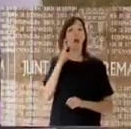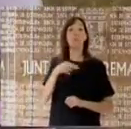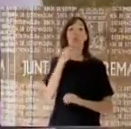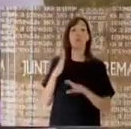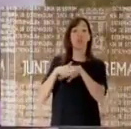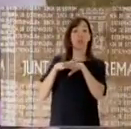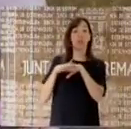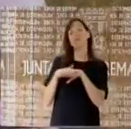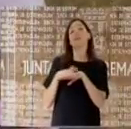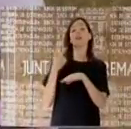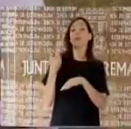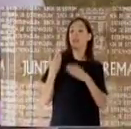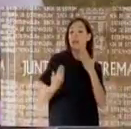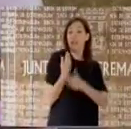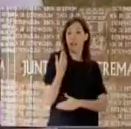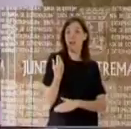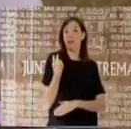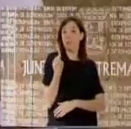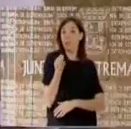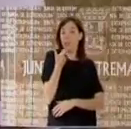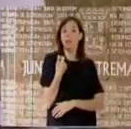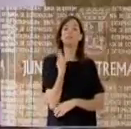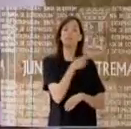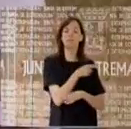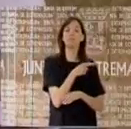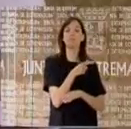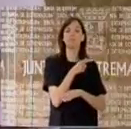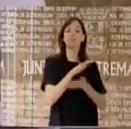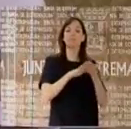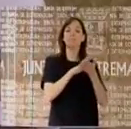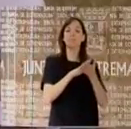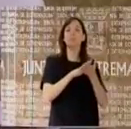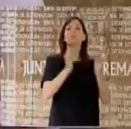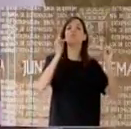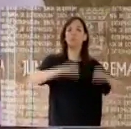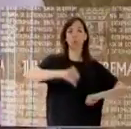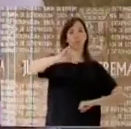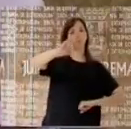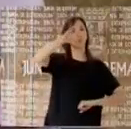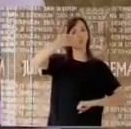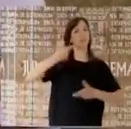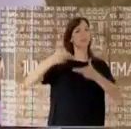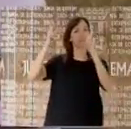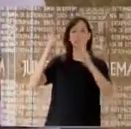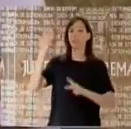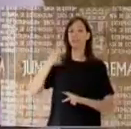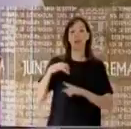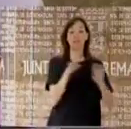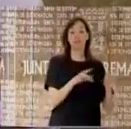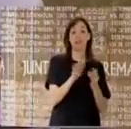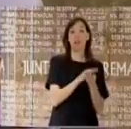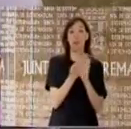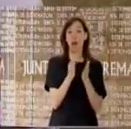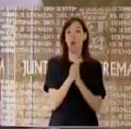Gobierno ha dado luz verde esta mañana para licitar la redacción del proyecto de obras del regadío de Tierra de Barros por